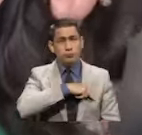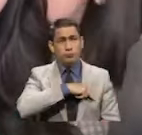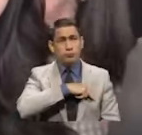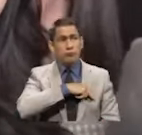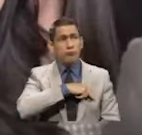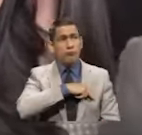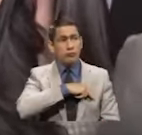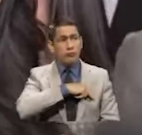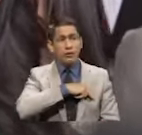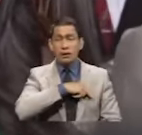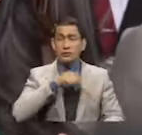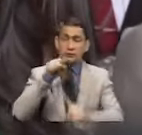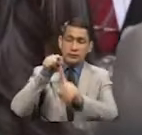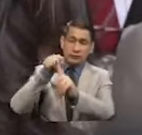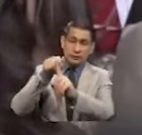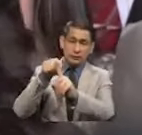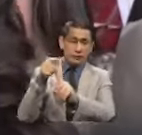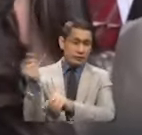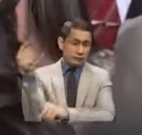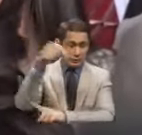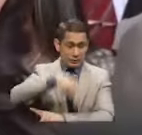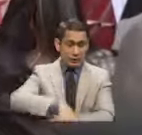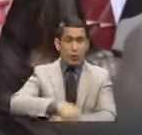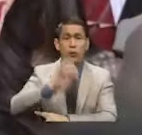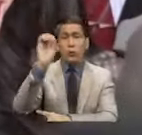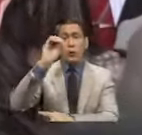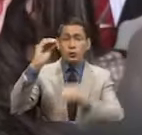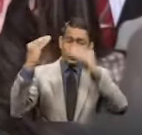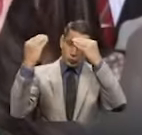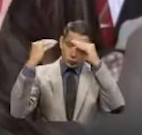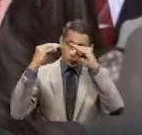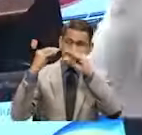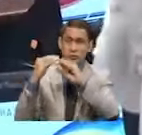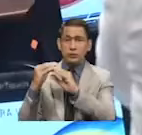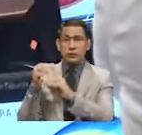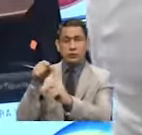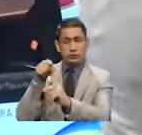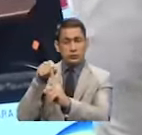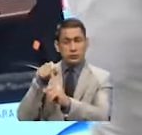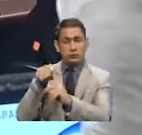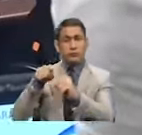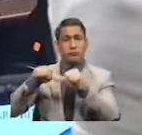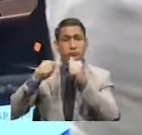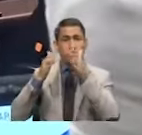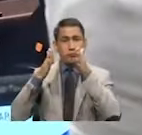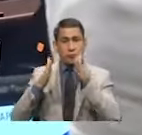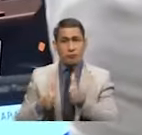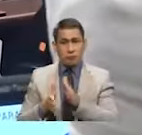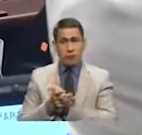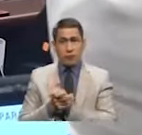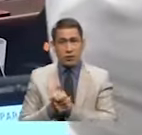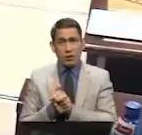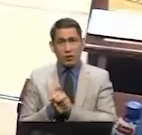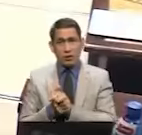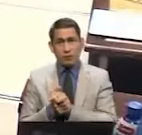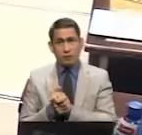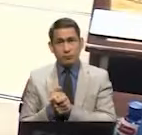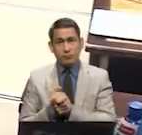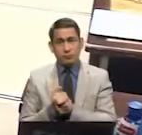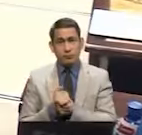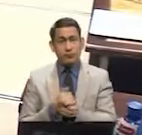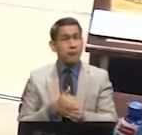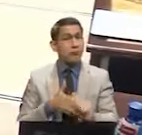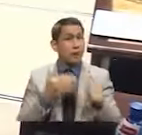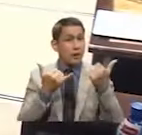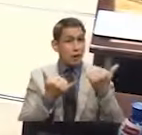tendrá que venir vía telemática, podrá comparecer vía telemática. Habrá un tercer intento por incluir el análisis de la resolución de respaldo